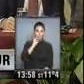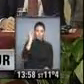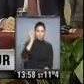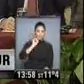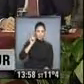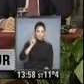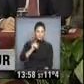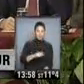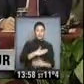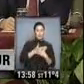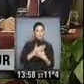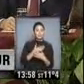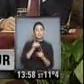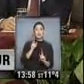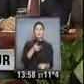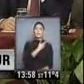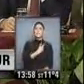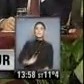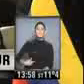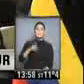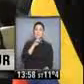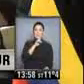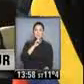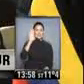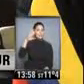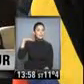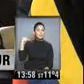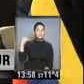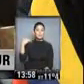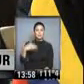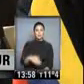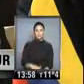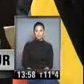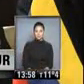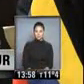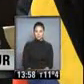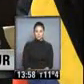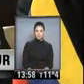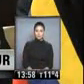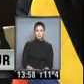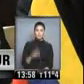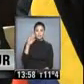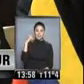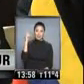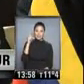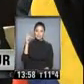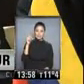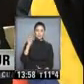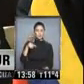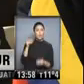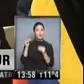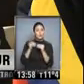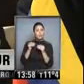Brasil, presidenta Cristina Fernández, de Kirchner,